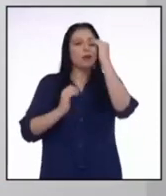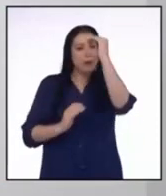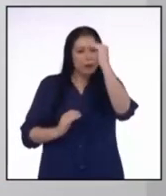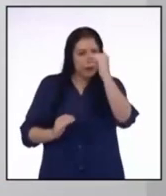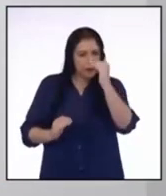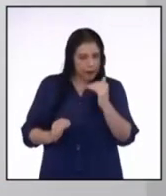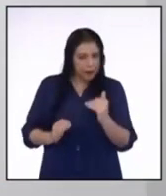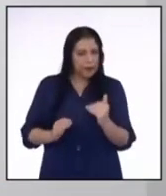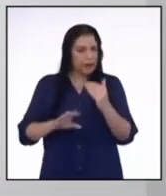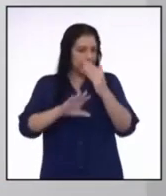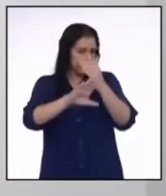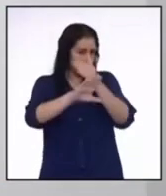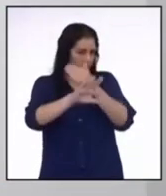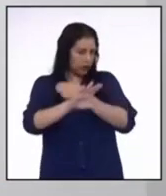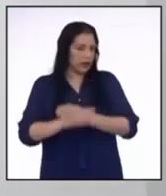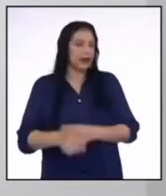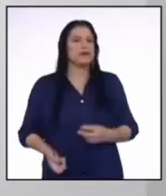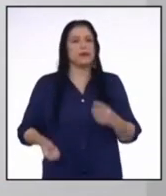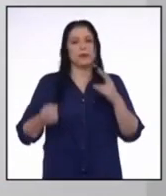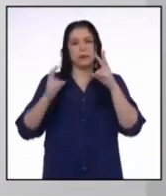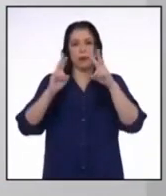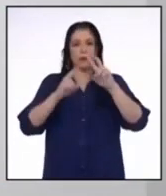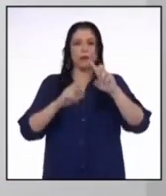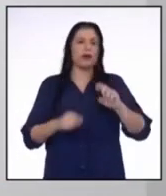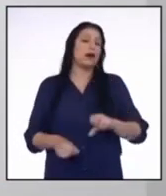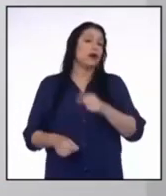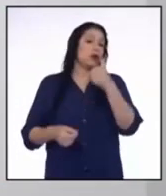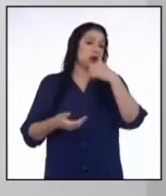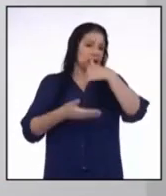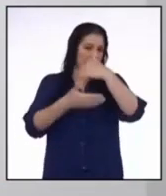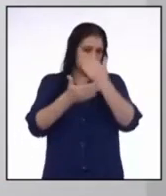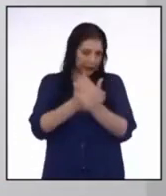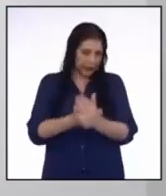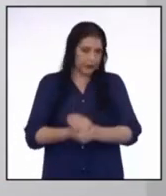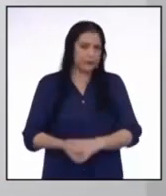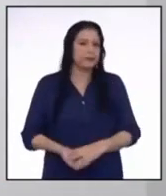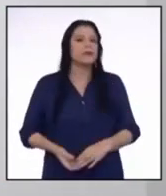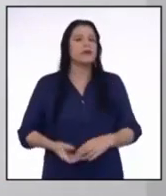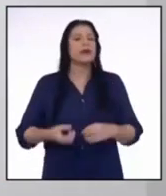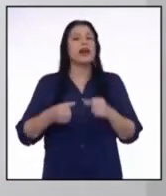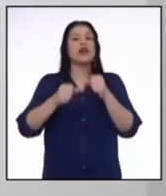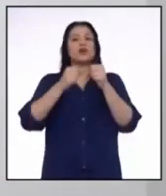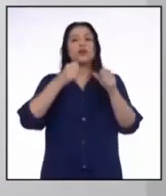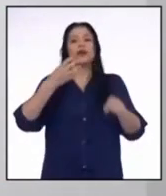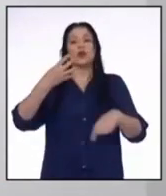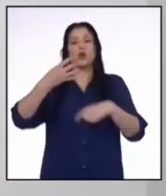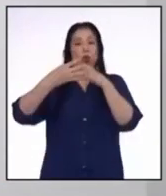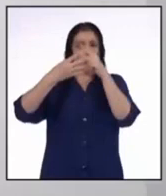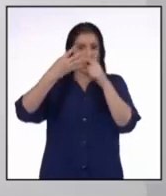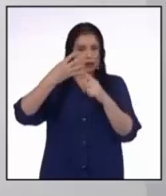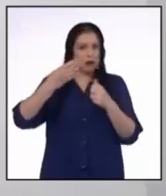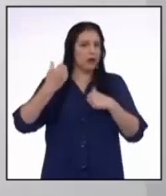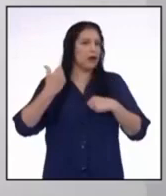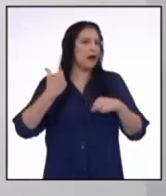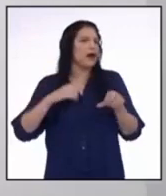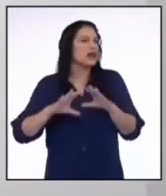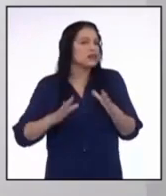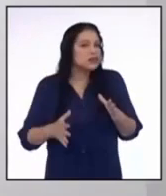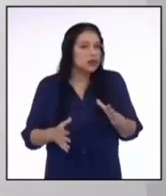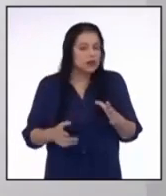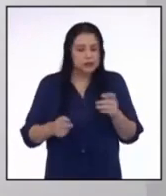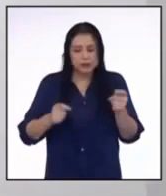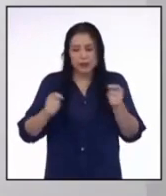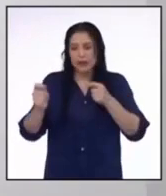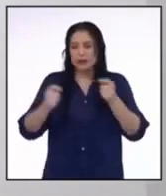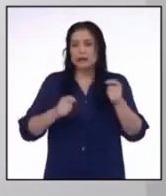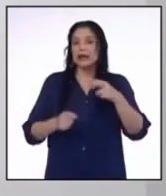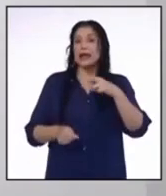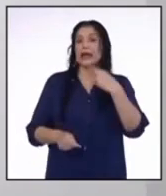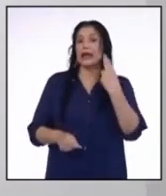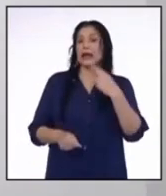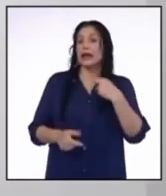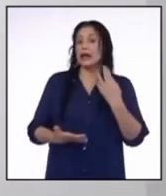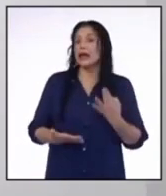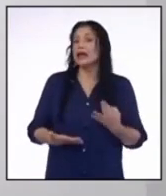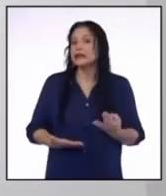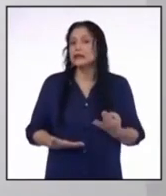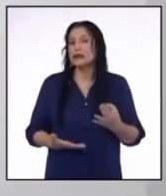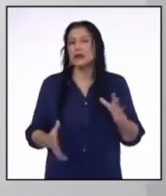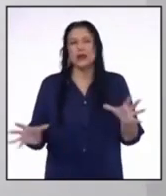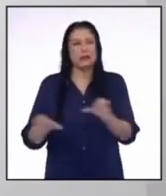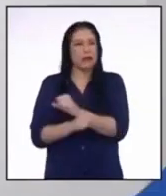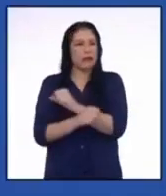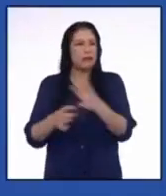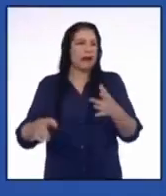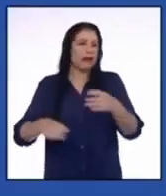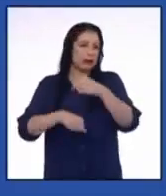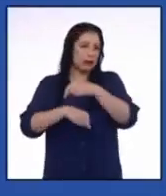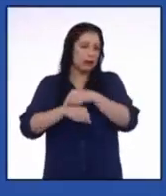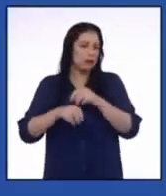plan. Vamos con la siguiente parte, el punto 4, acciones para gestionar el riesgo de desastre